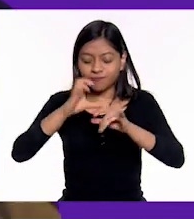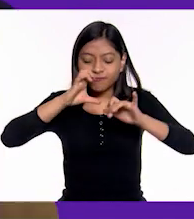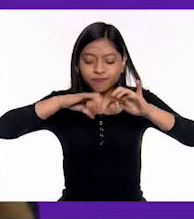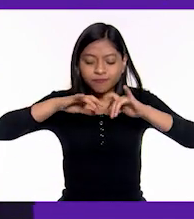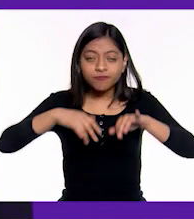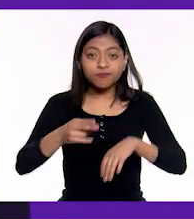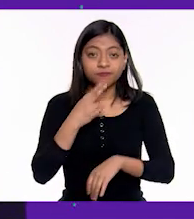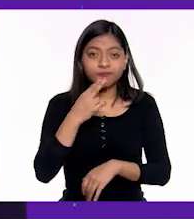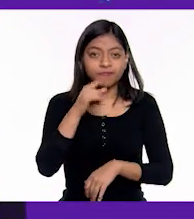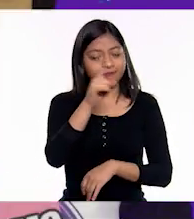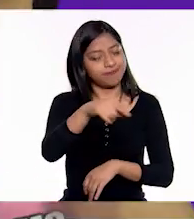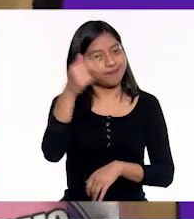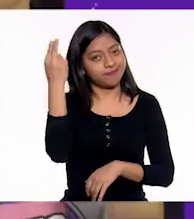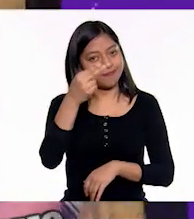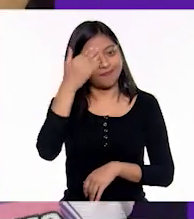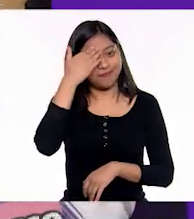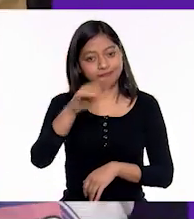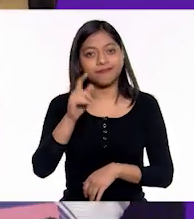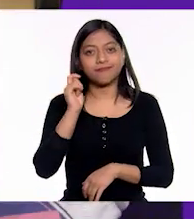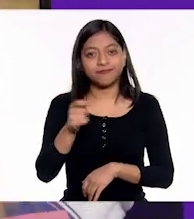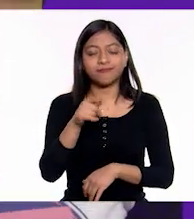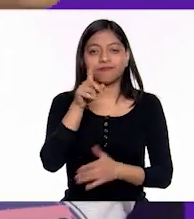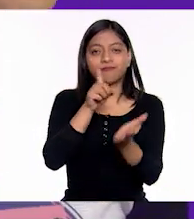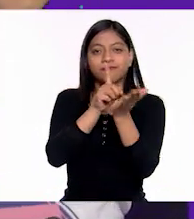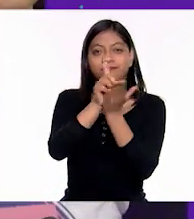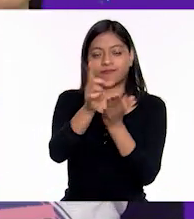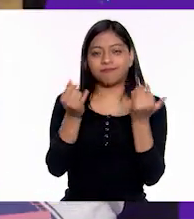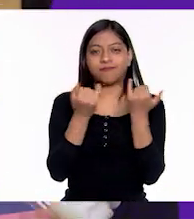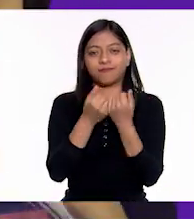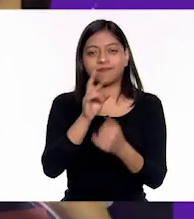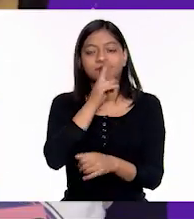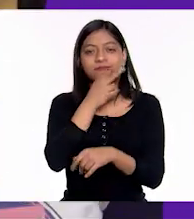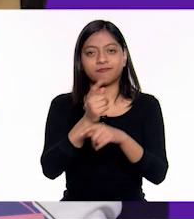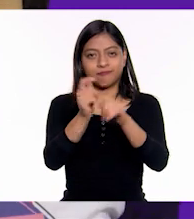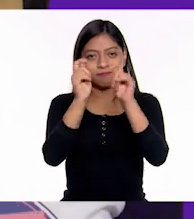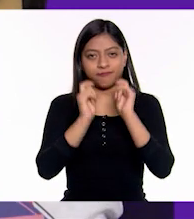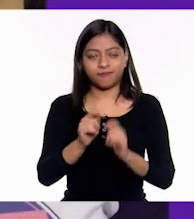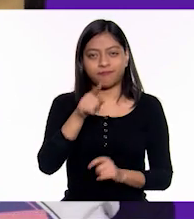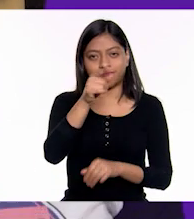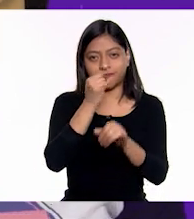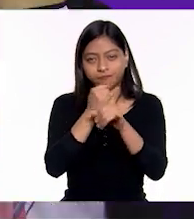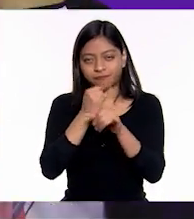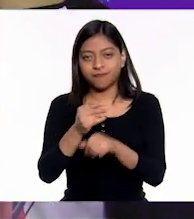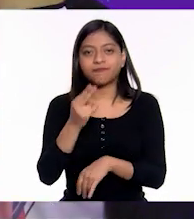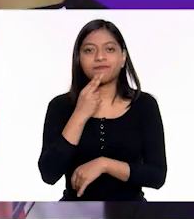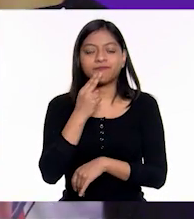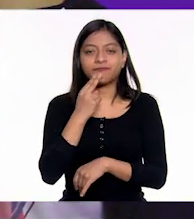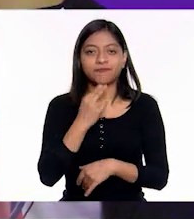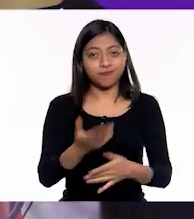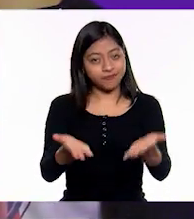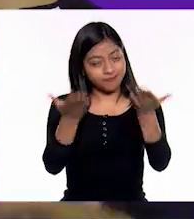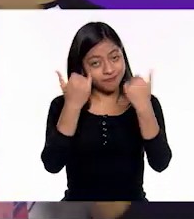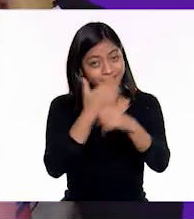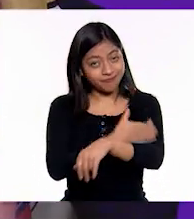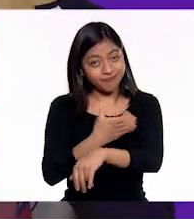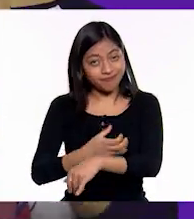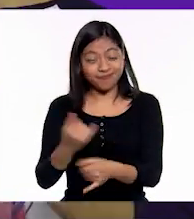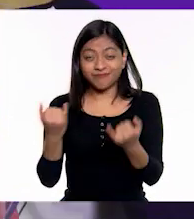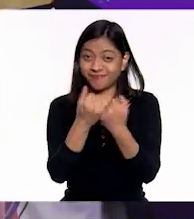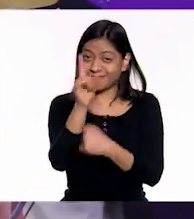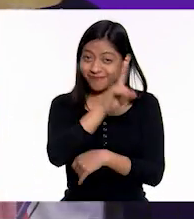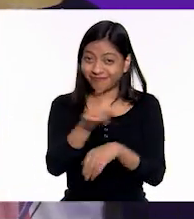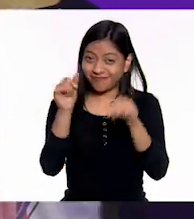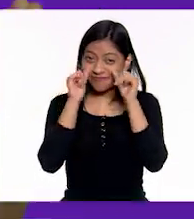tú debe conocer: nuestros derechos y responsabilidades en el ciberespacio. Acompáñenos. Y pongan